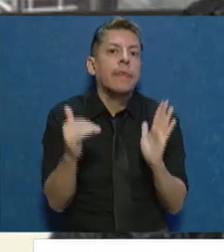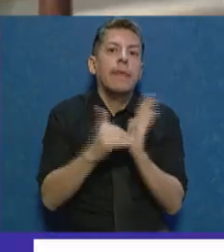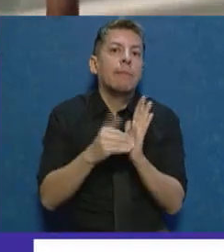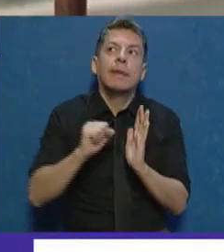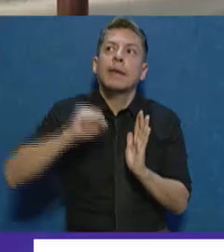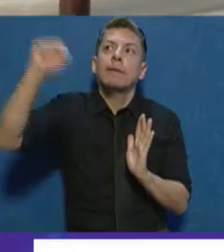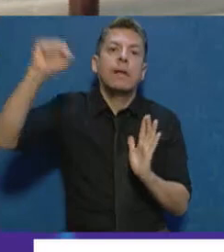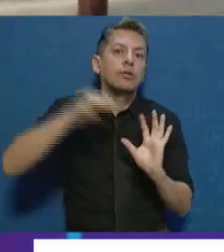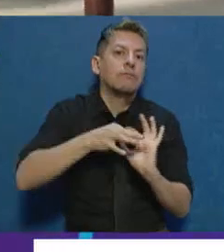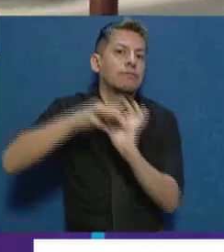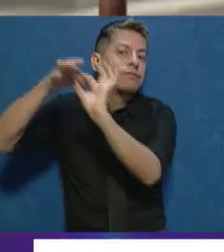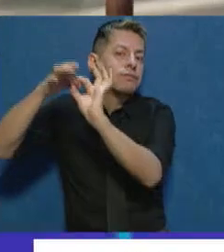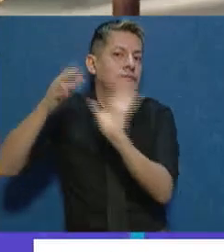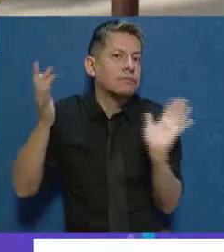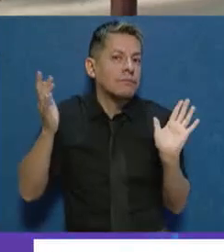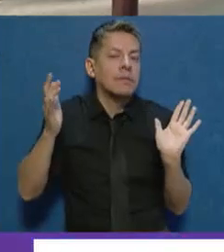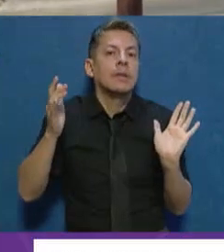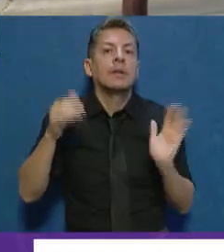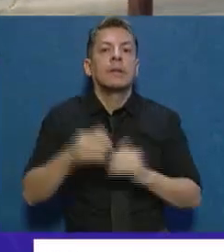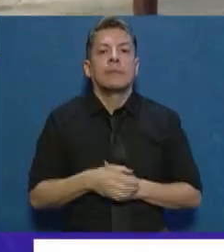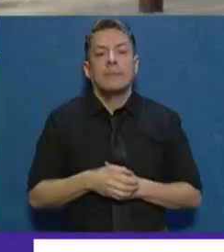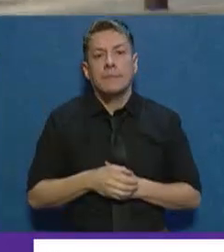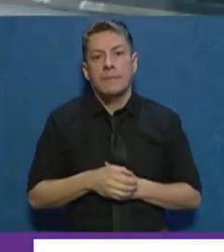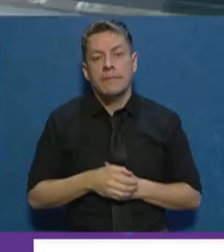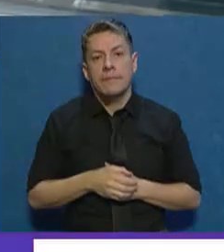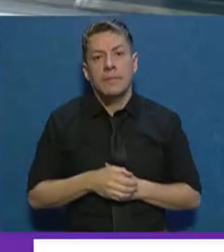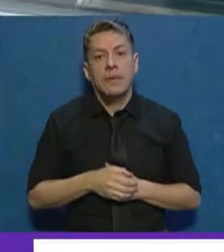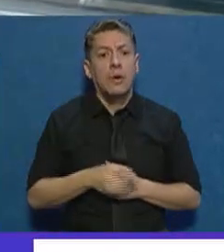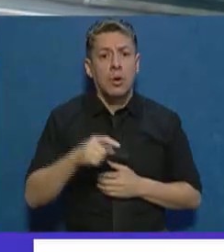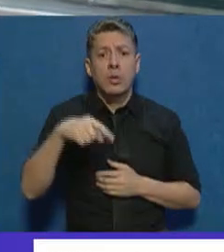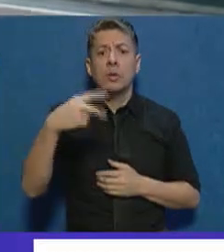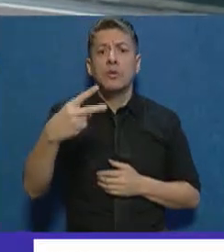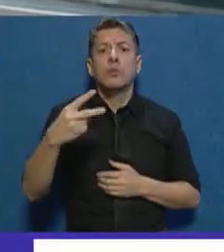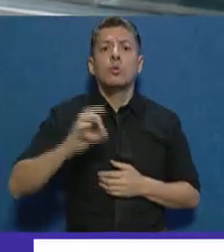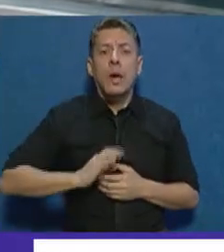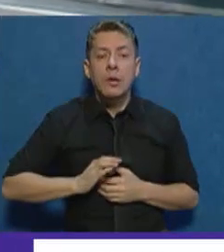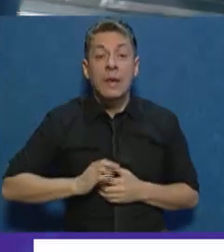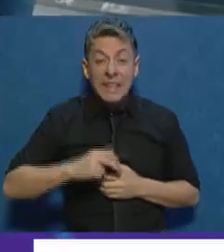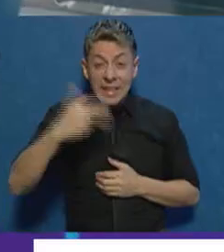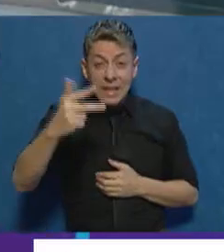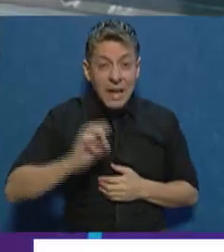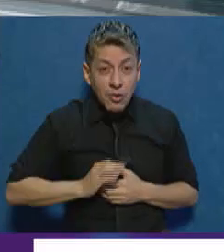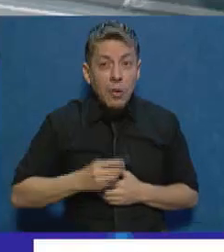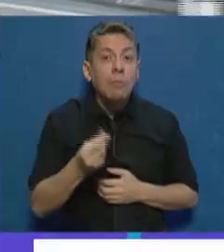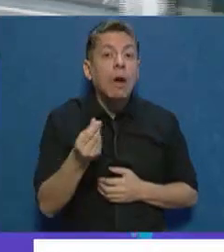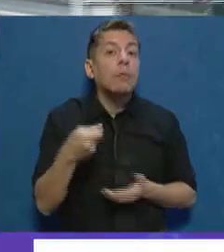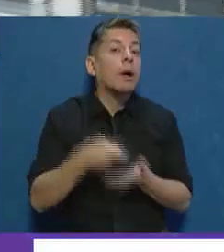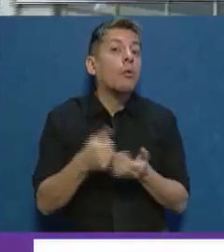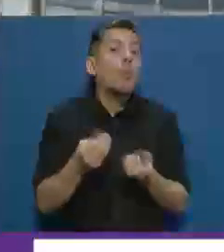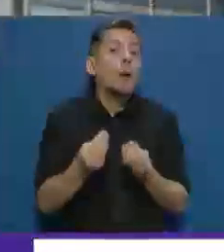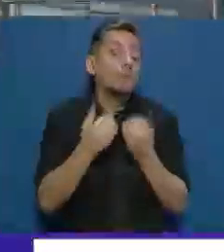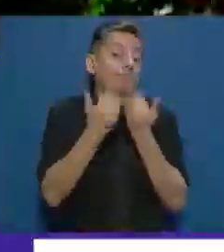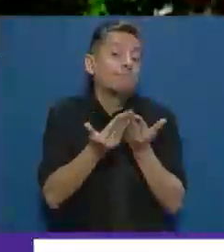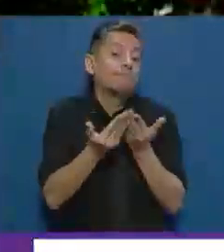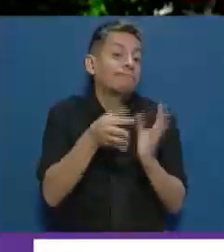inquilino no va a saber cuánto va a tener que pagar el segundo año y mucho menos el tercer año, porque estará sujeto